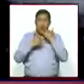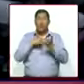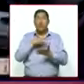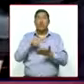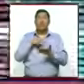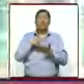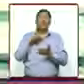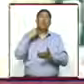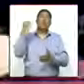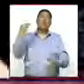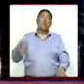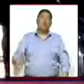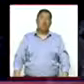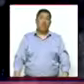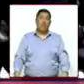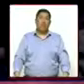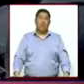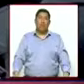Plaza Murillo.